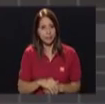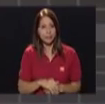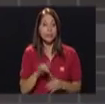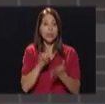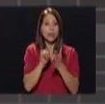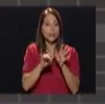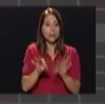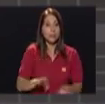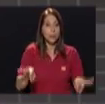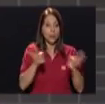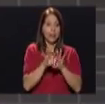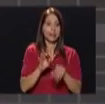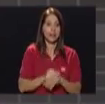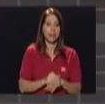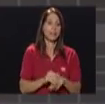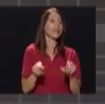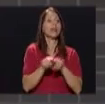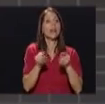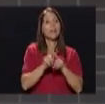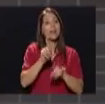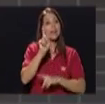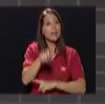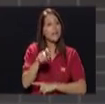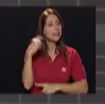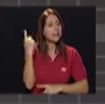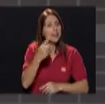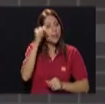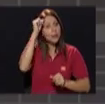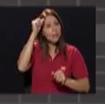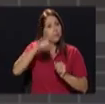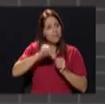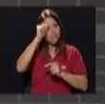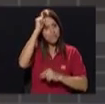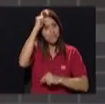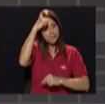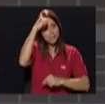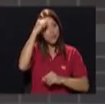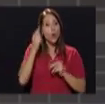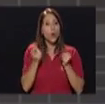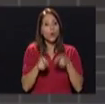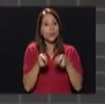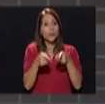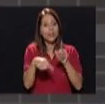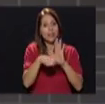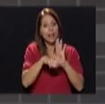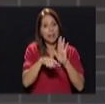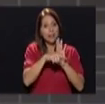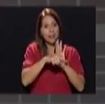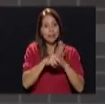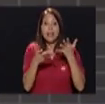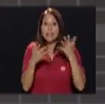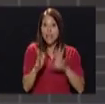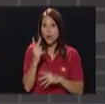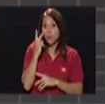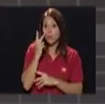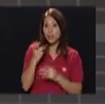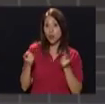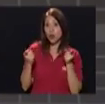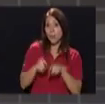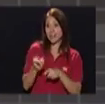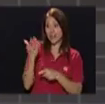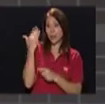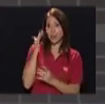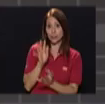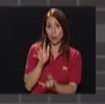en las zonas en las que se encuentra. Eso es importante, y lo otro es que hay que tener presente siempre esto que les digo de las